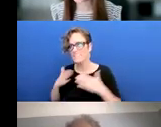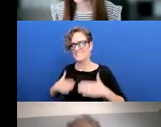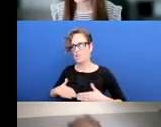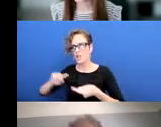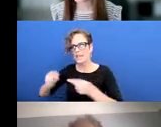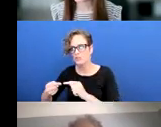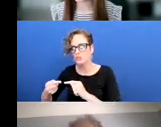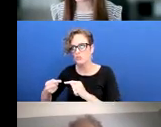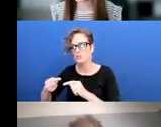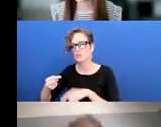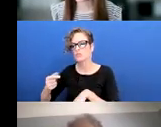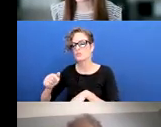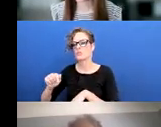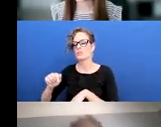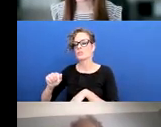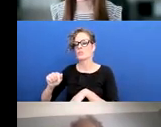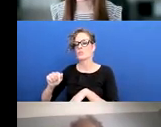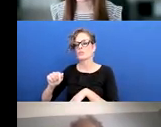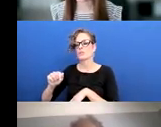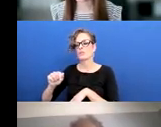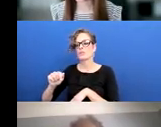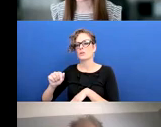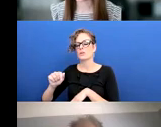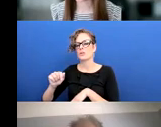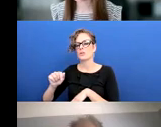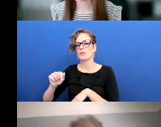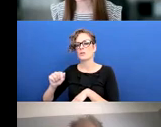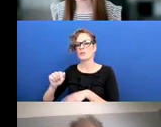que ver con violencia física